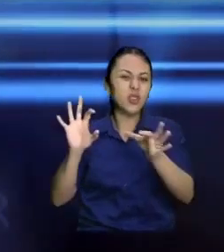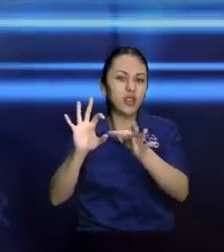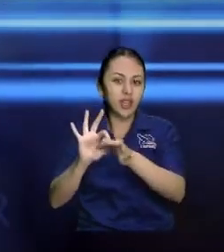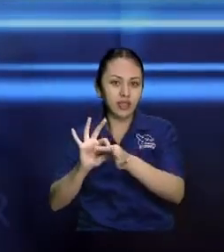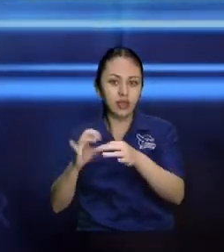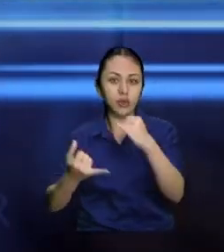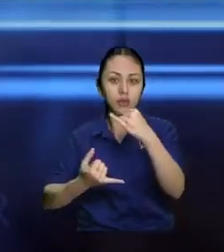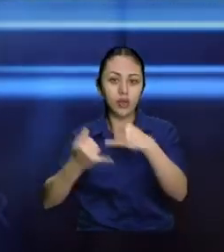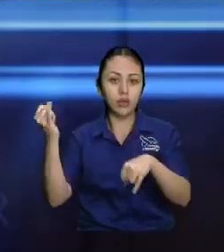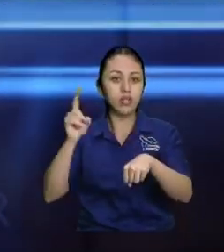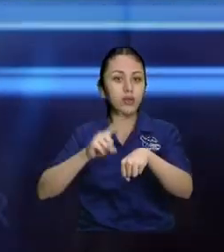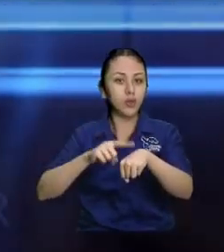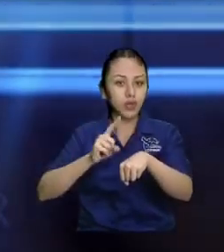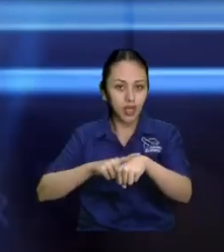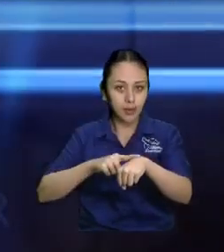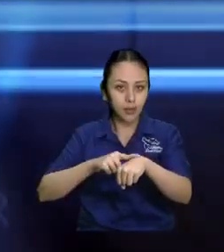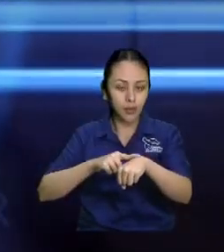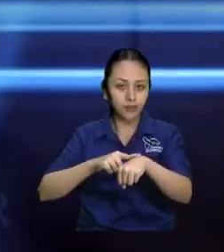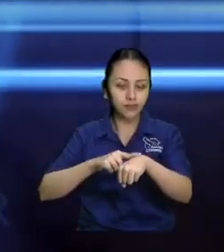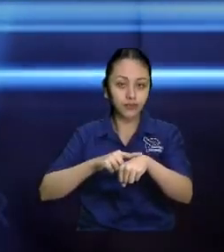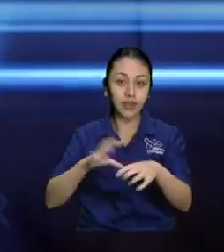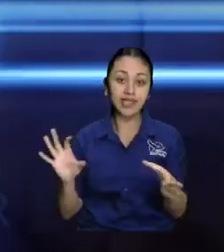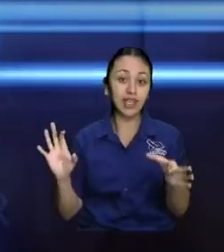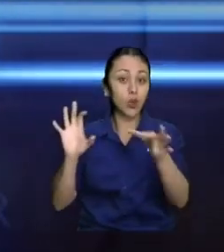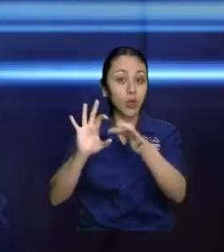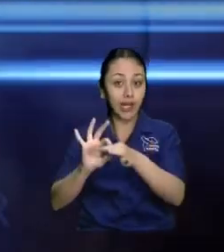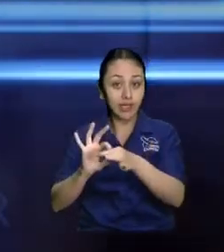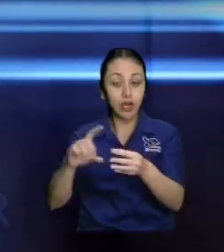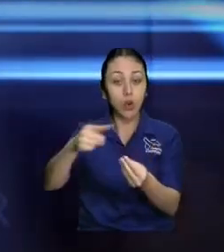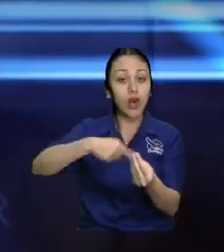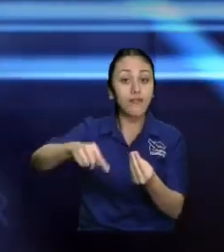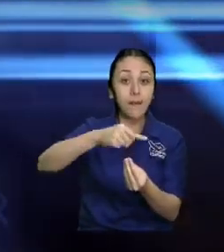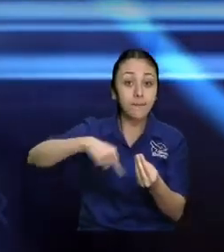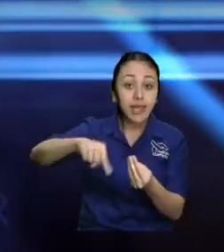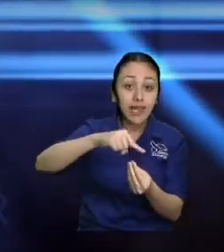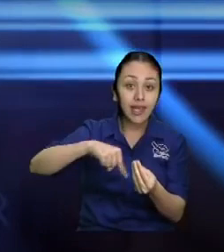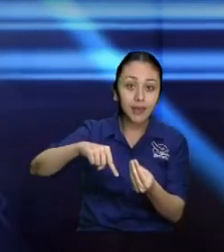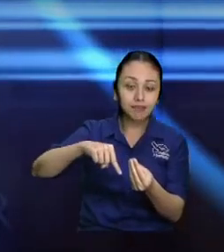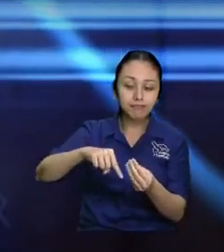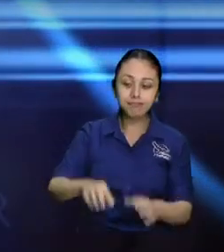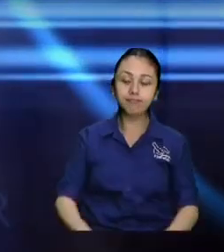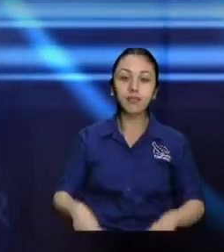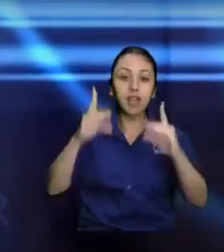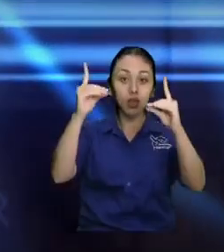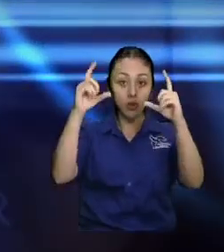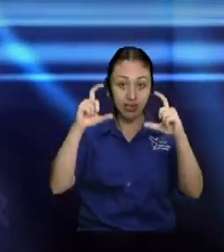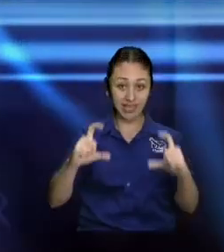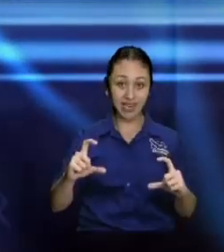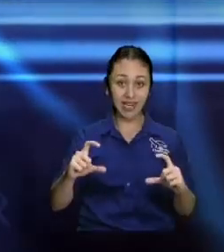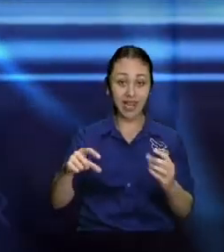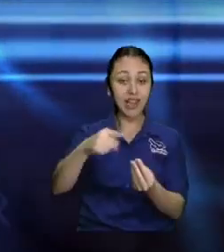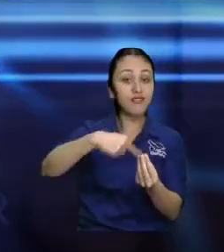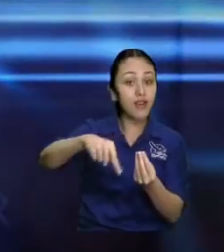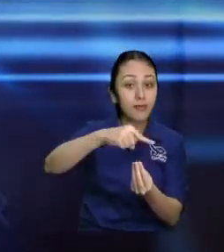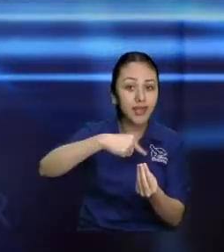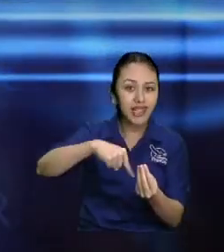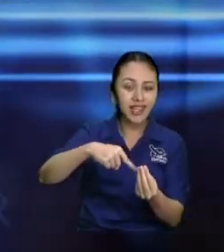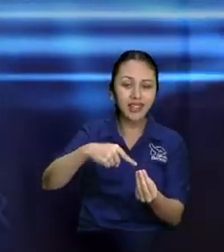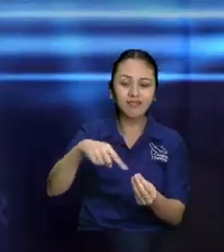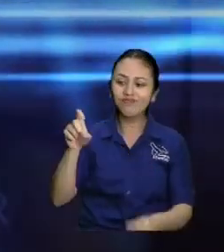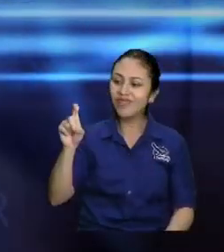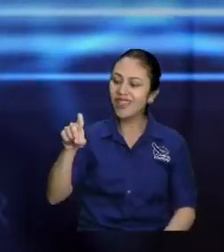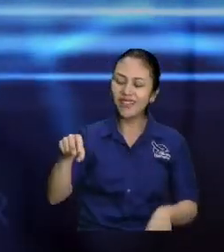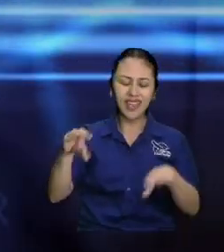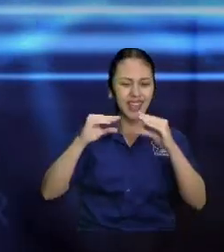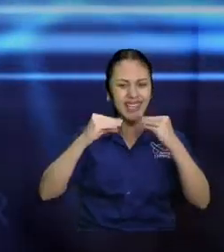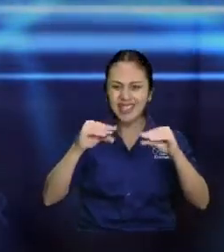íntimamente ligado a cómo está la familia. La doctrina de la familia debe de ser abordada constantemente.